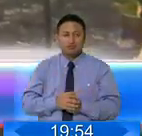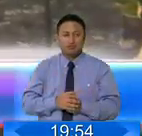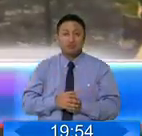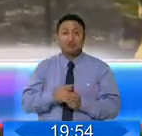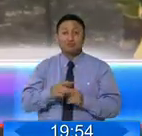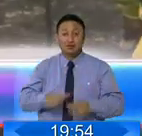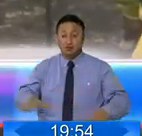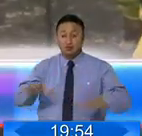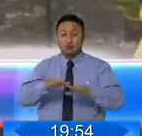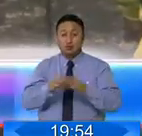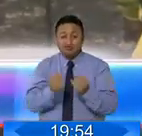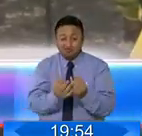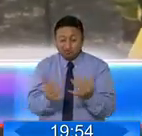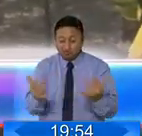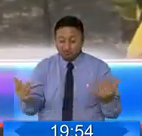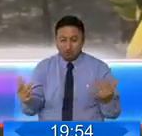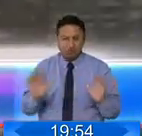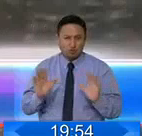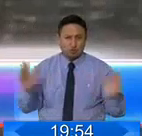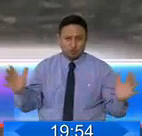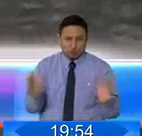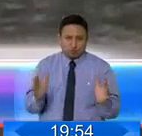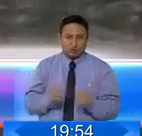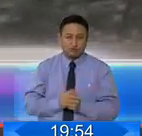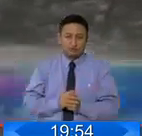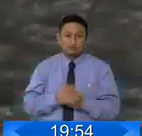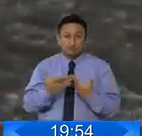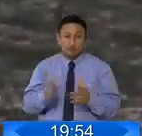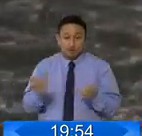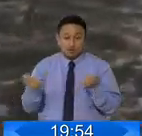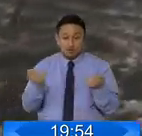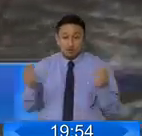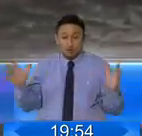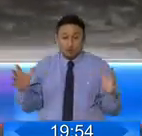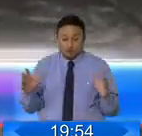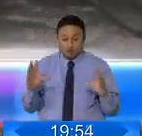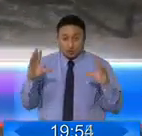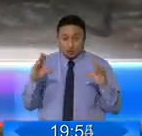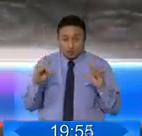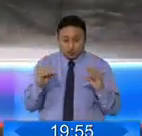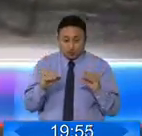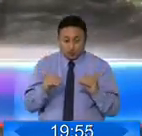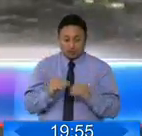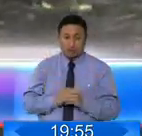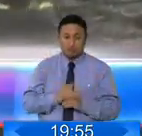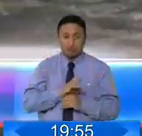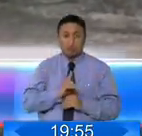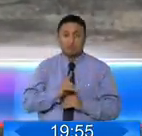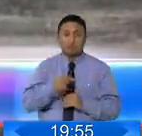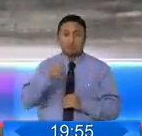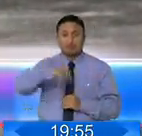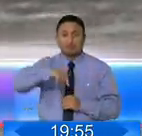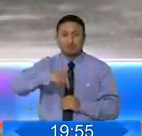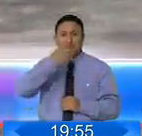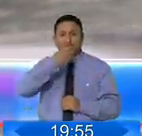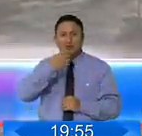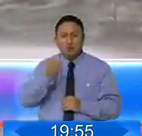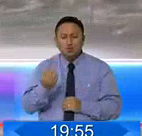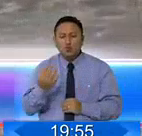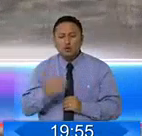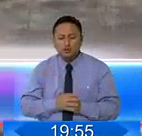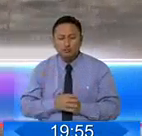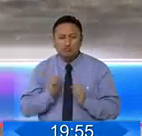contaminación del área boscosa del sector del parque. Una vez controladas las llamas, los uniformados procedieron a medir la temperatura del suelo